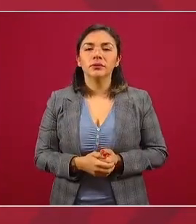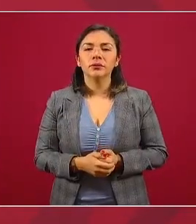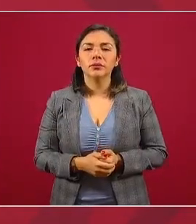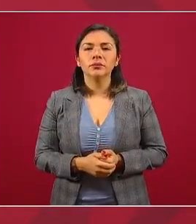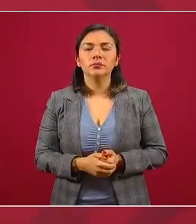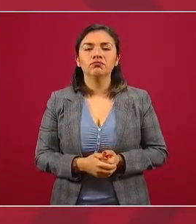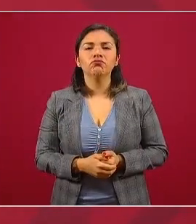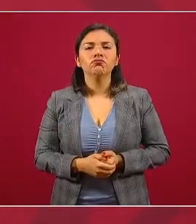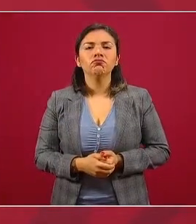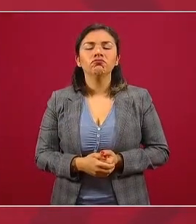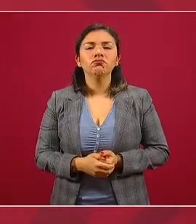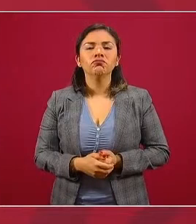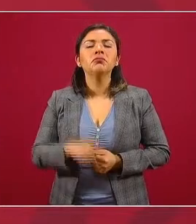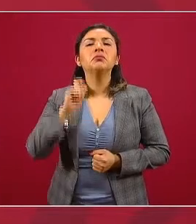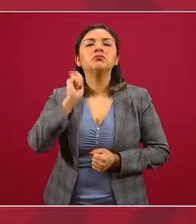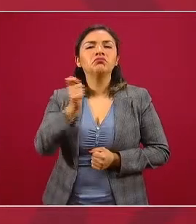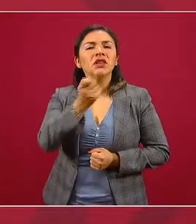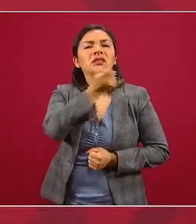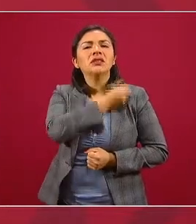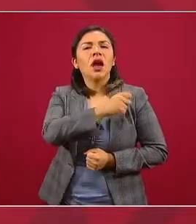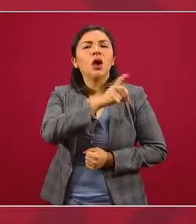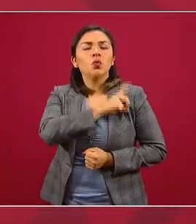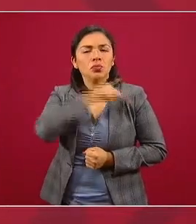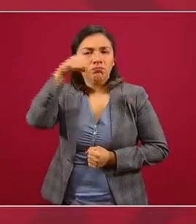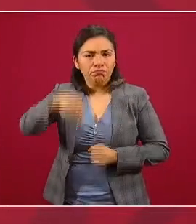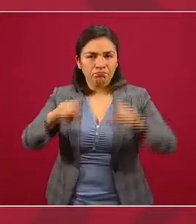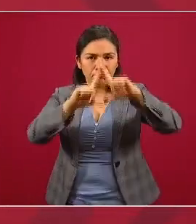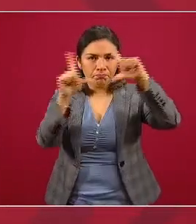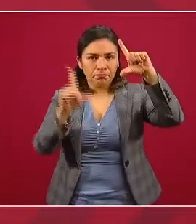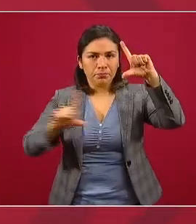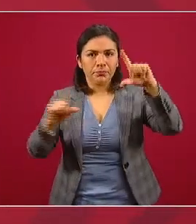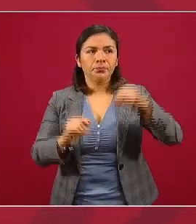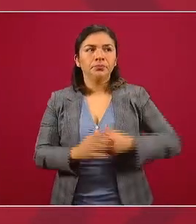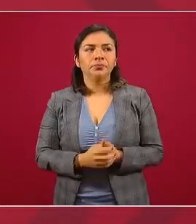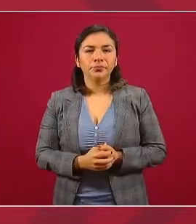la situación de salud en el país.